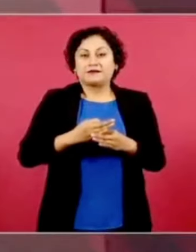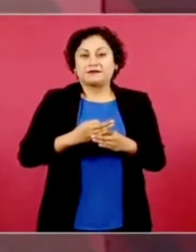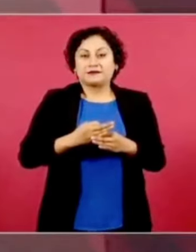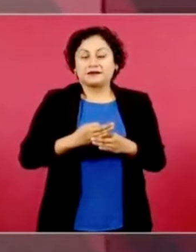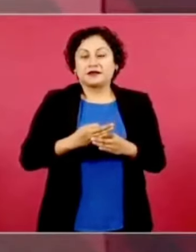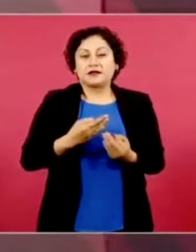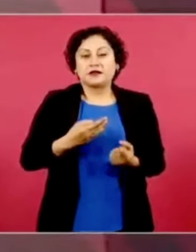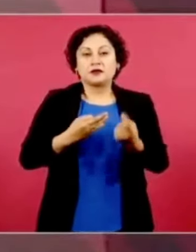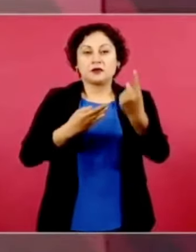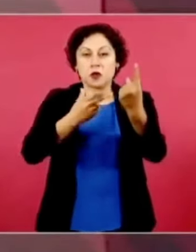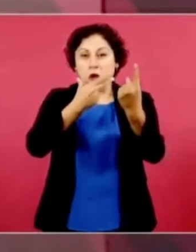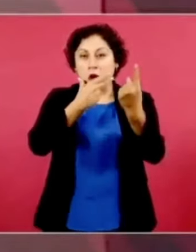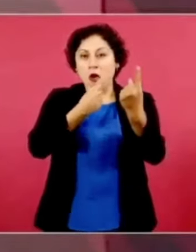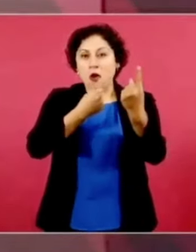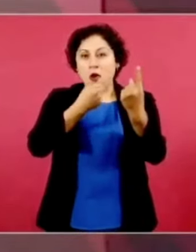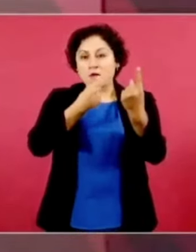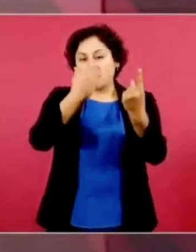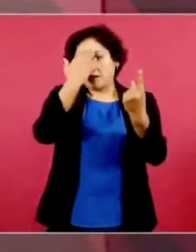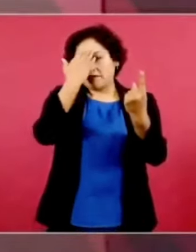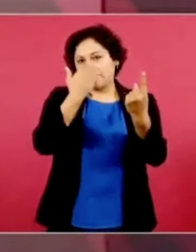editorialista estrella,